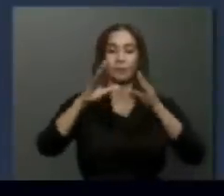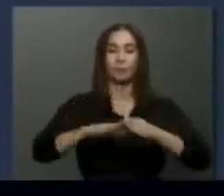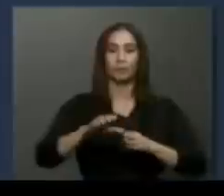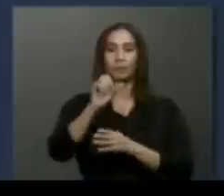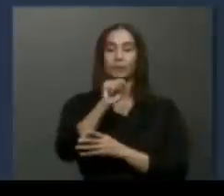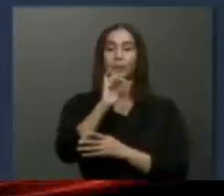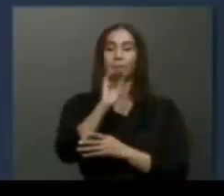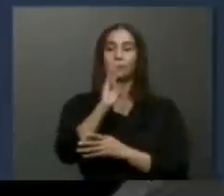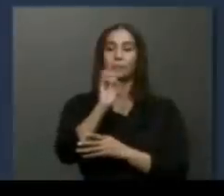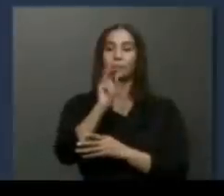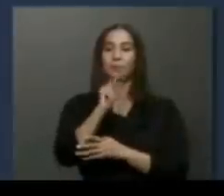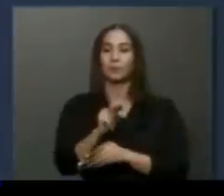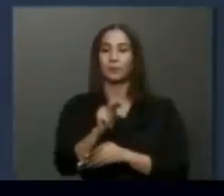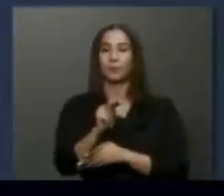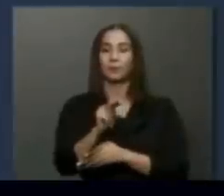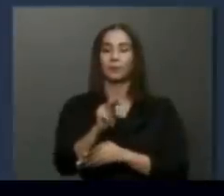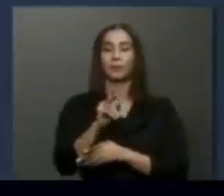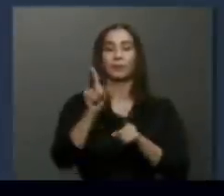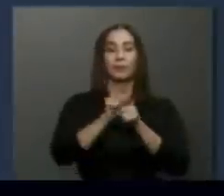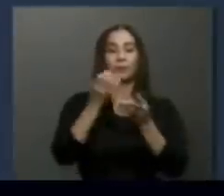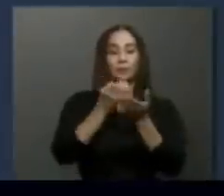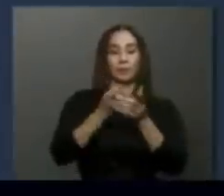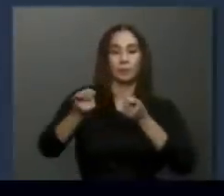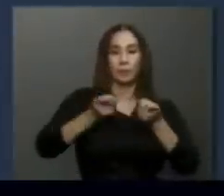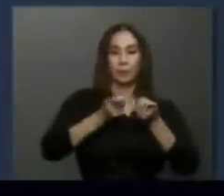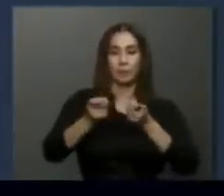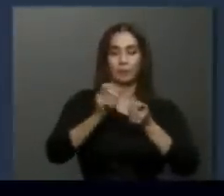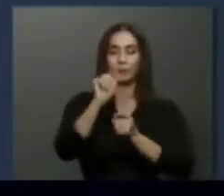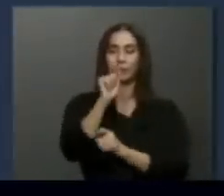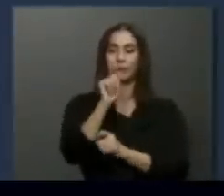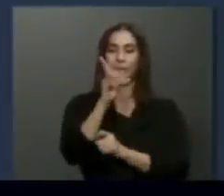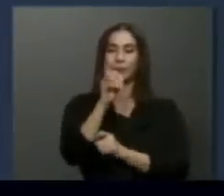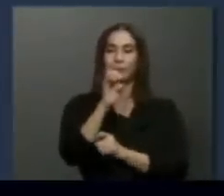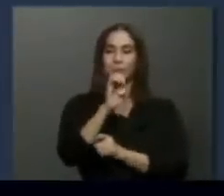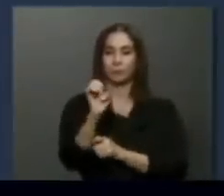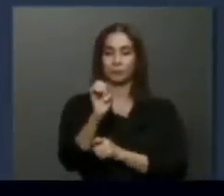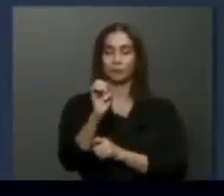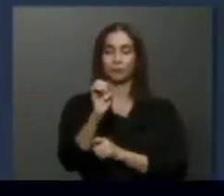CIUBEN. Digna Reynoso, administradora del ADES.